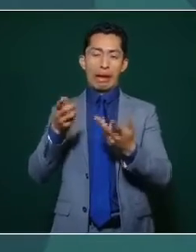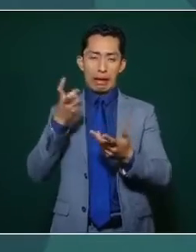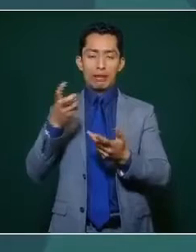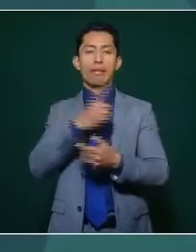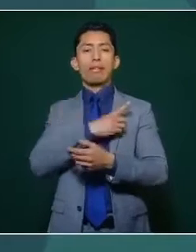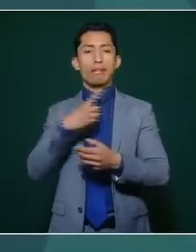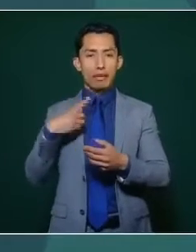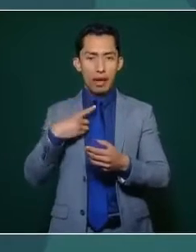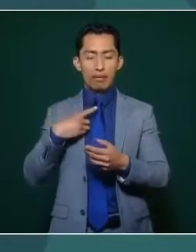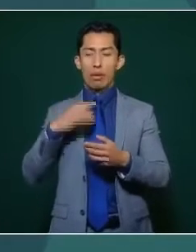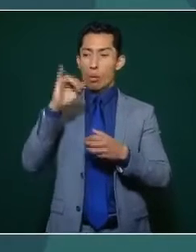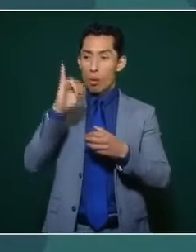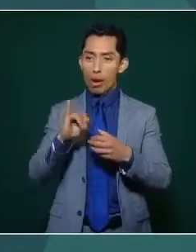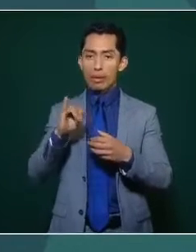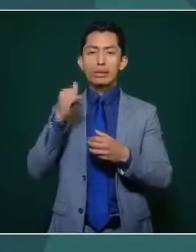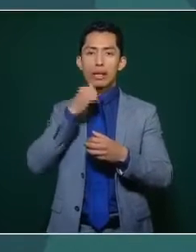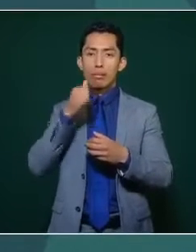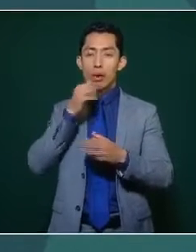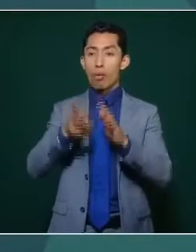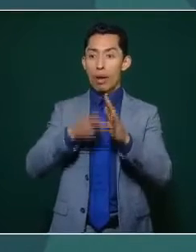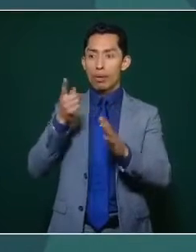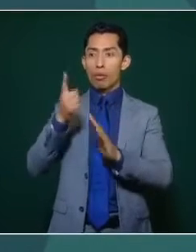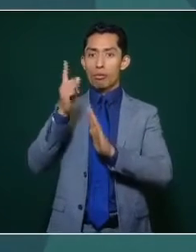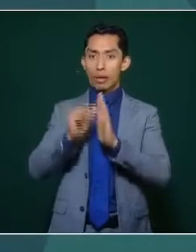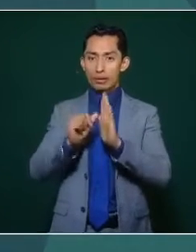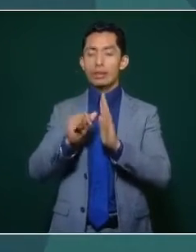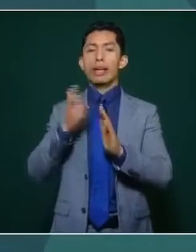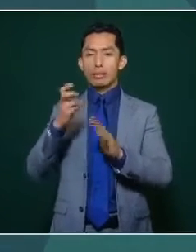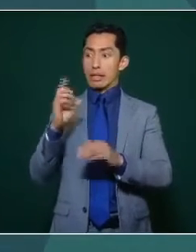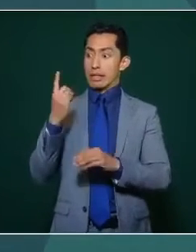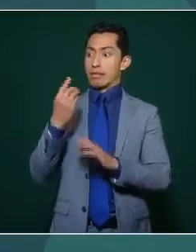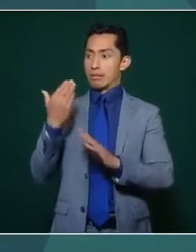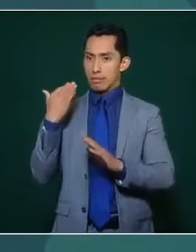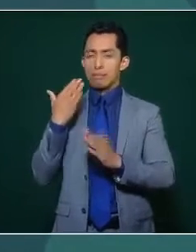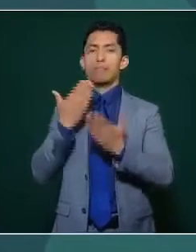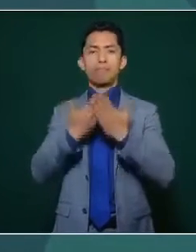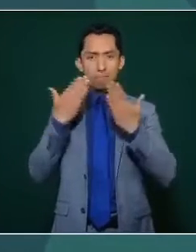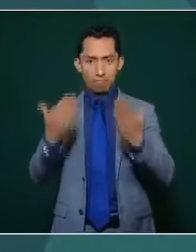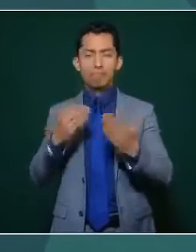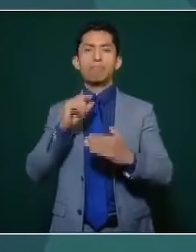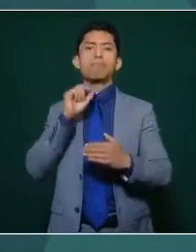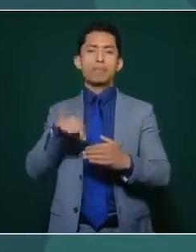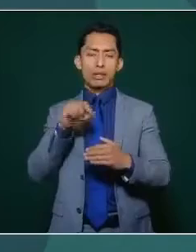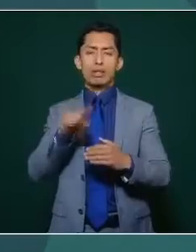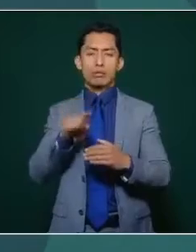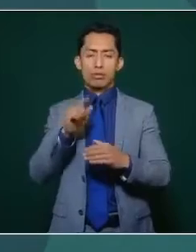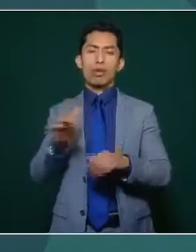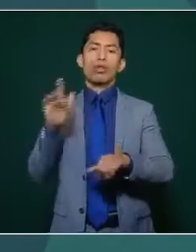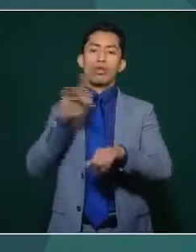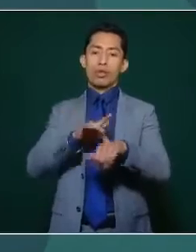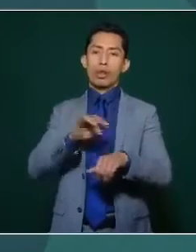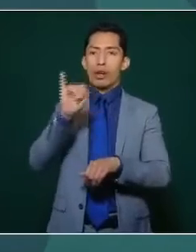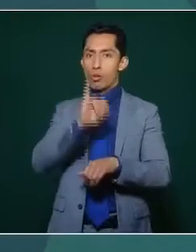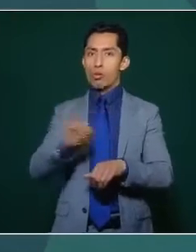ya lo hicimos en diciembre y ahora corresponde, porque hoy es jueves,